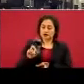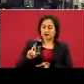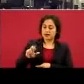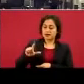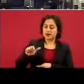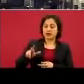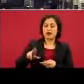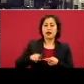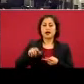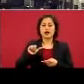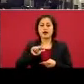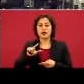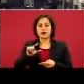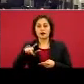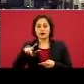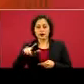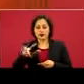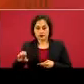Allende,